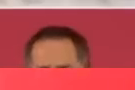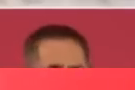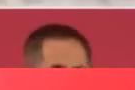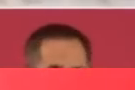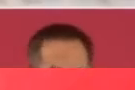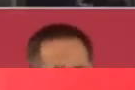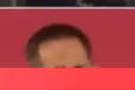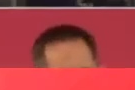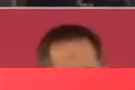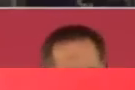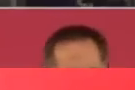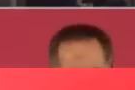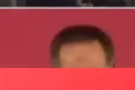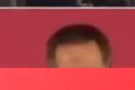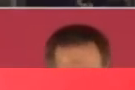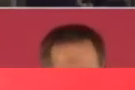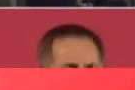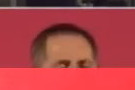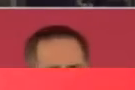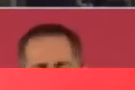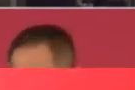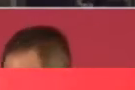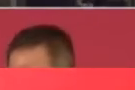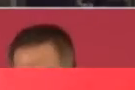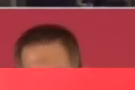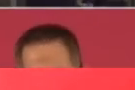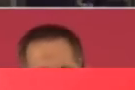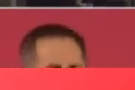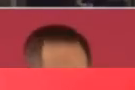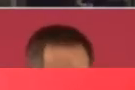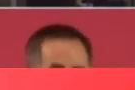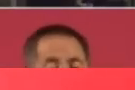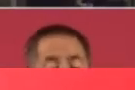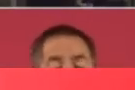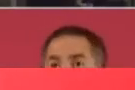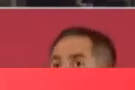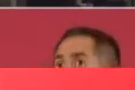de quienes quieren las mentiras ayer vi pero para